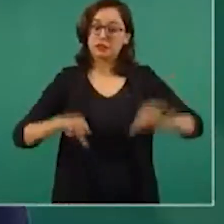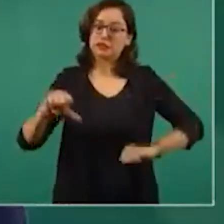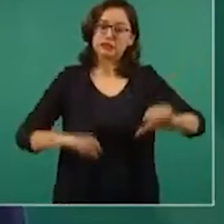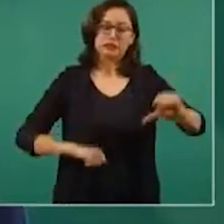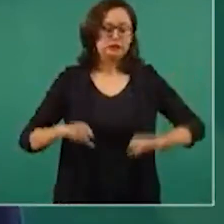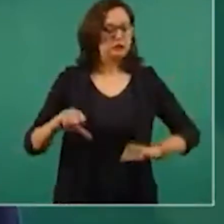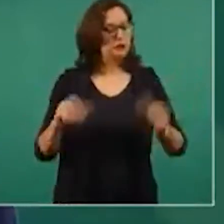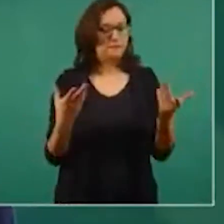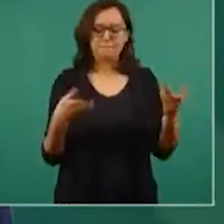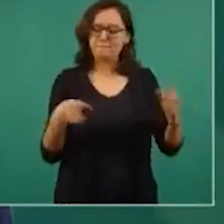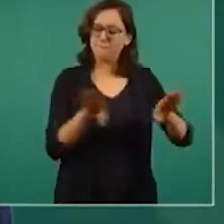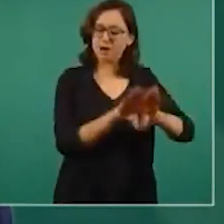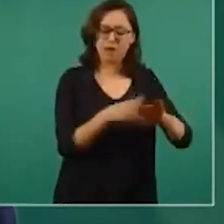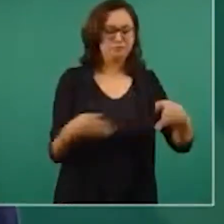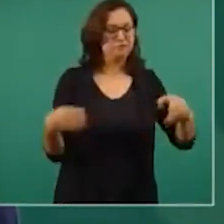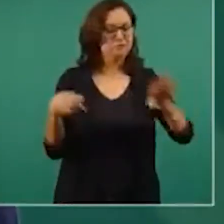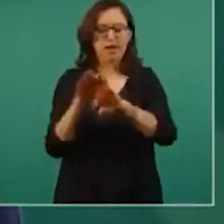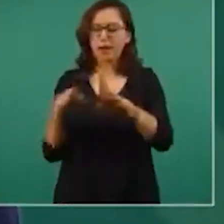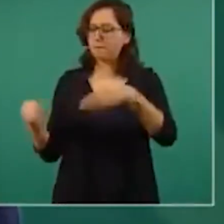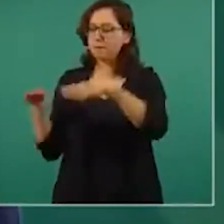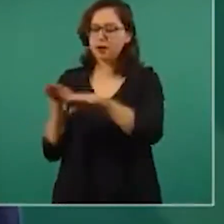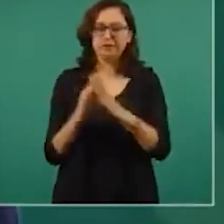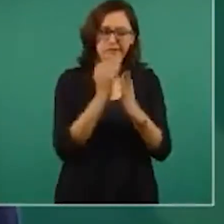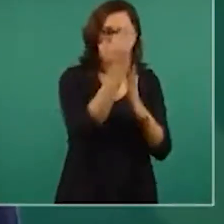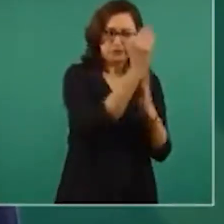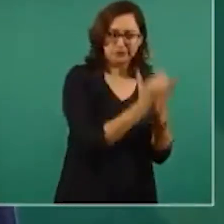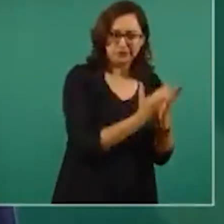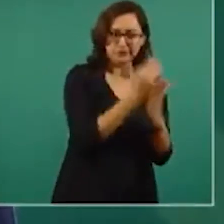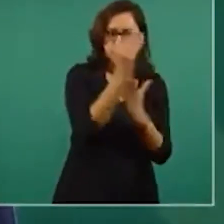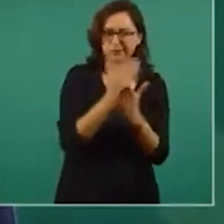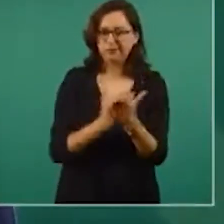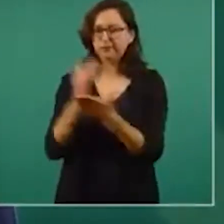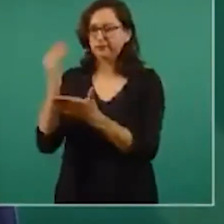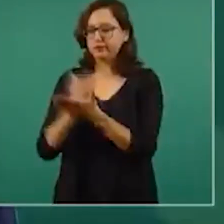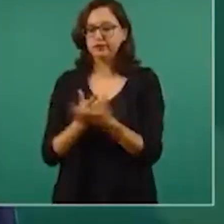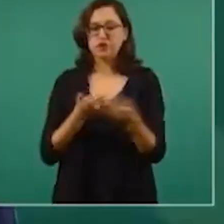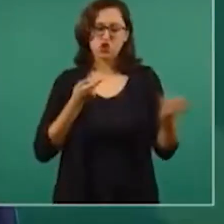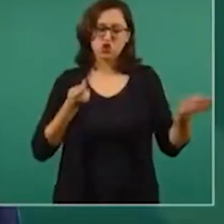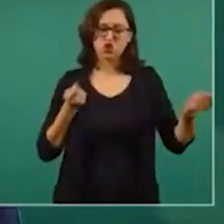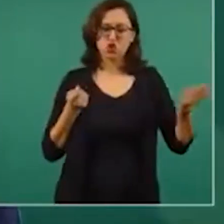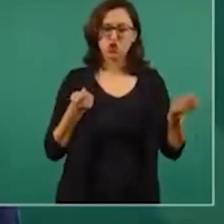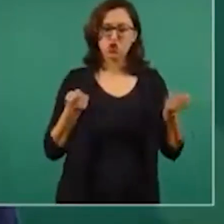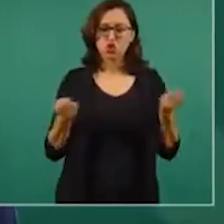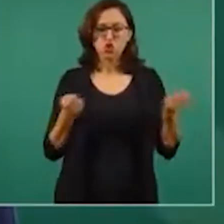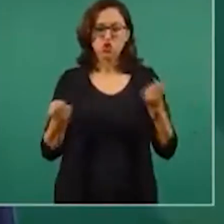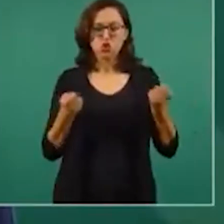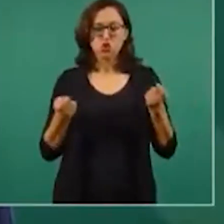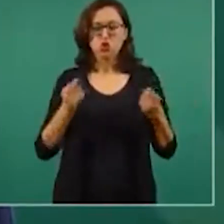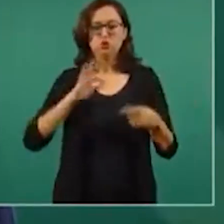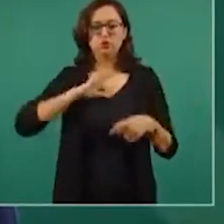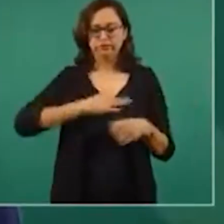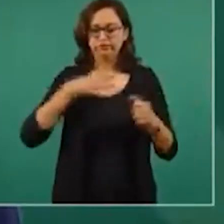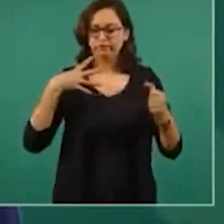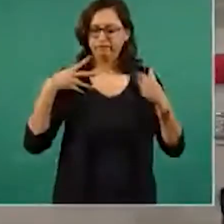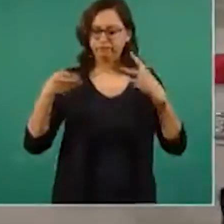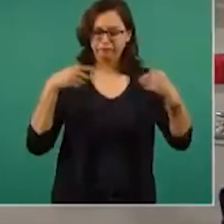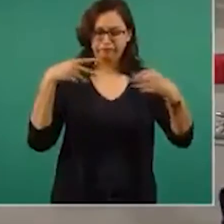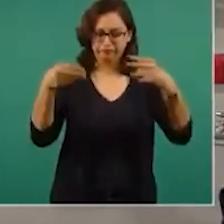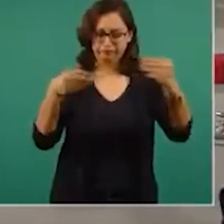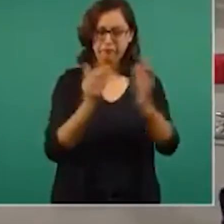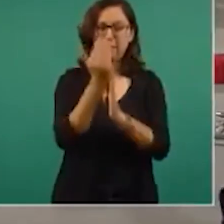actividades donde se congrega la gente, de modo que pueda haber una reducción de contagios.